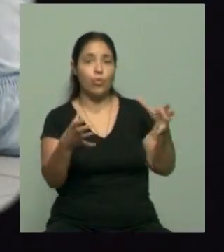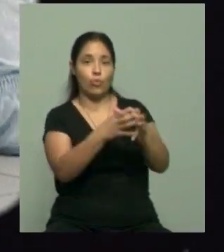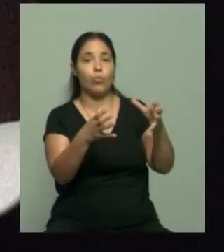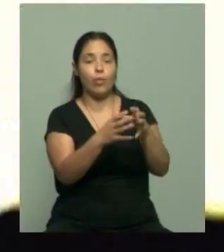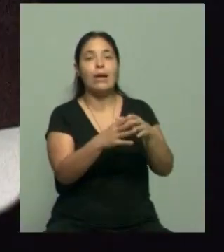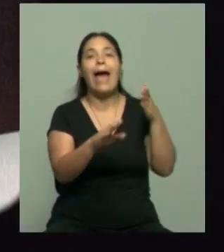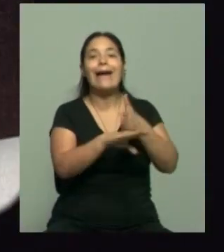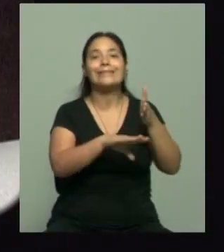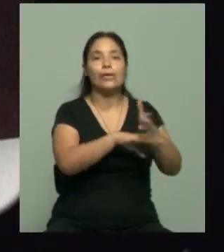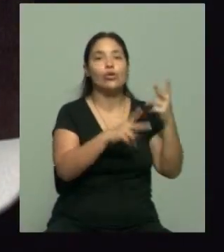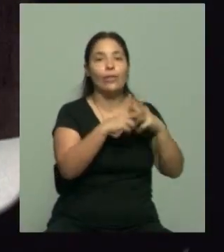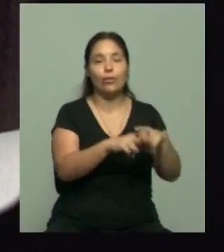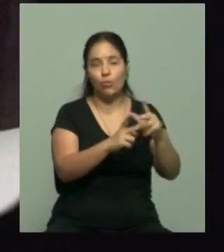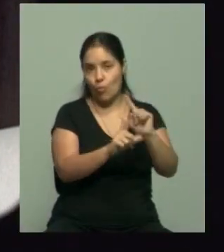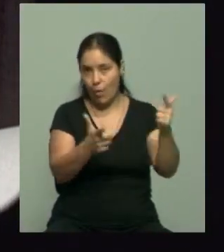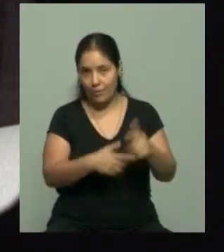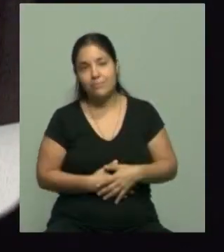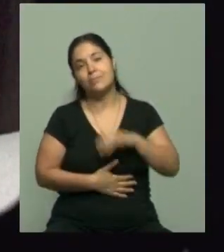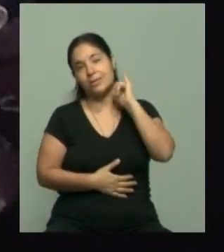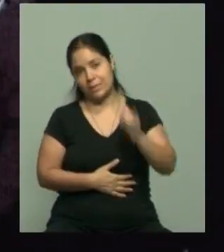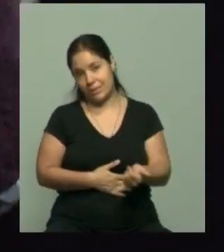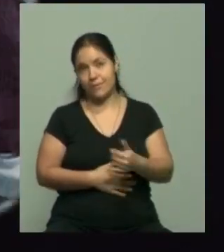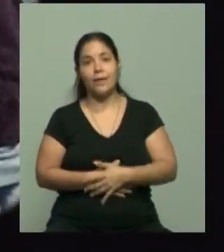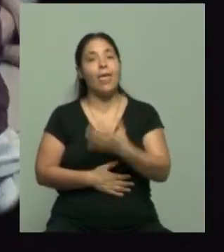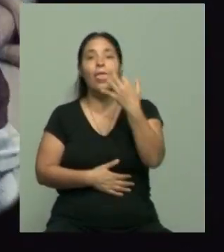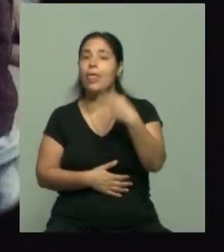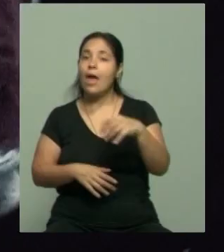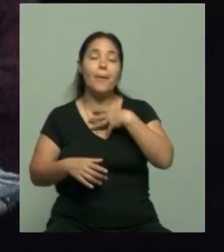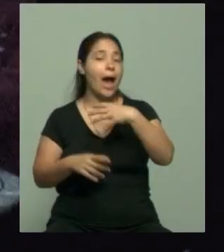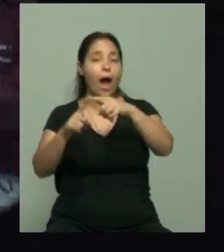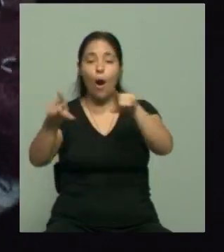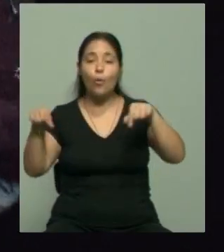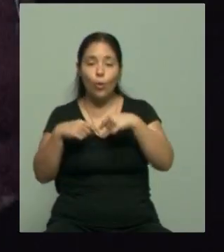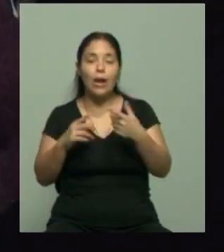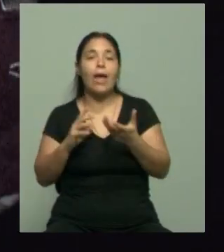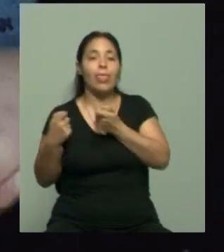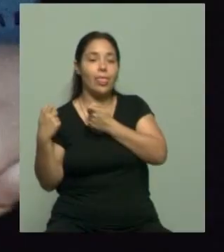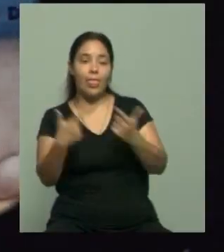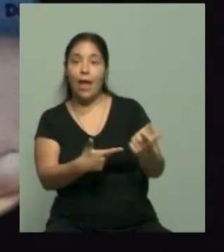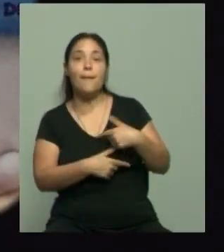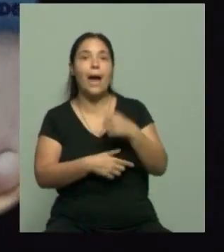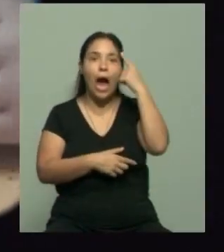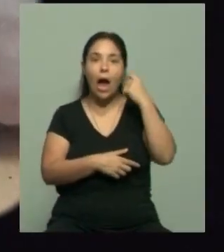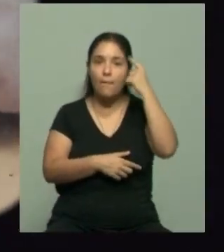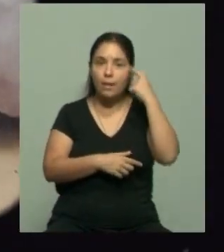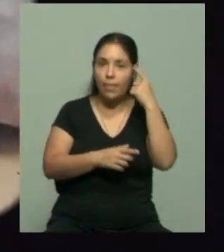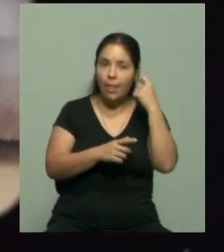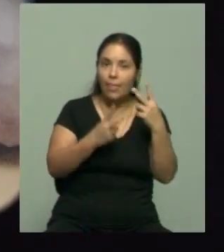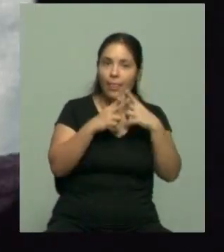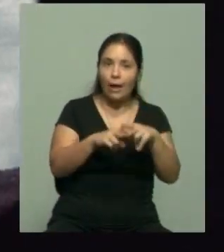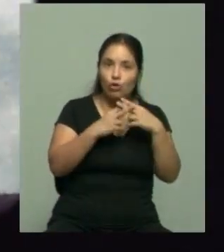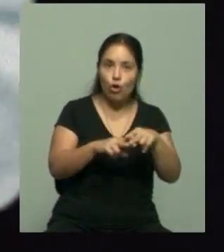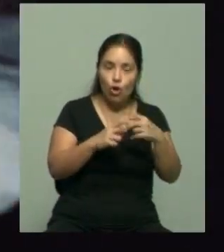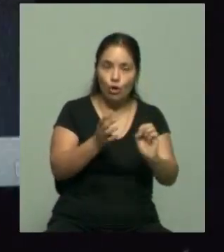tiene acceso a lo tecnológico, pero que vos deberías poder brindar en el aula herramientas por lo menos para aprender a usar lo tecnológico,